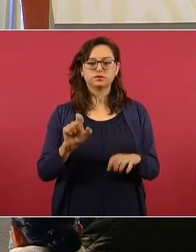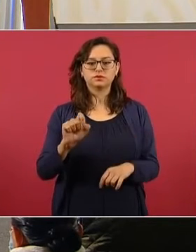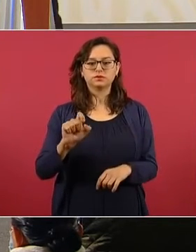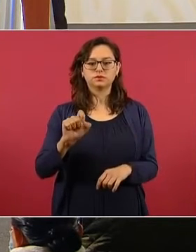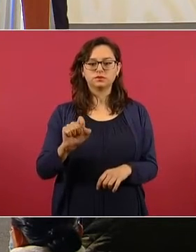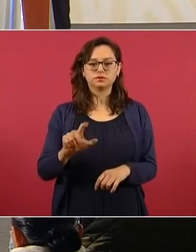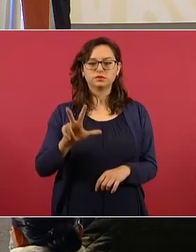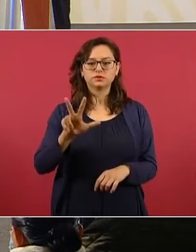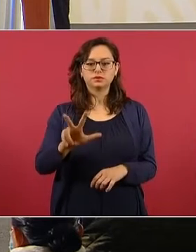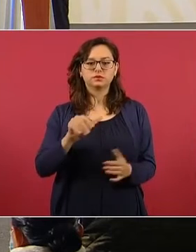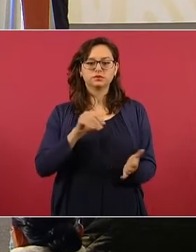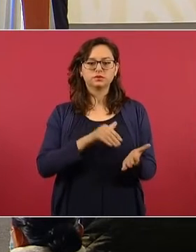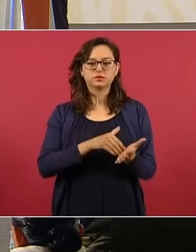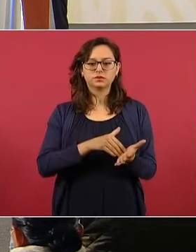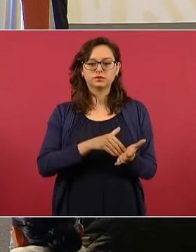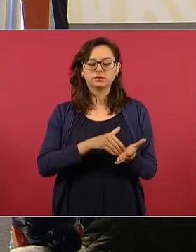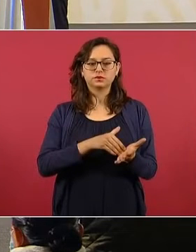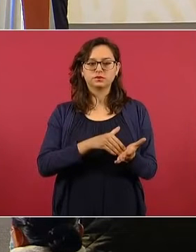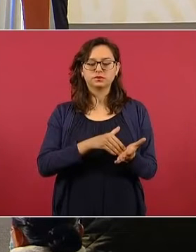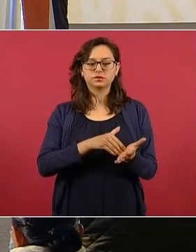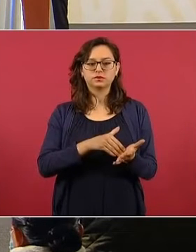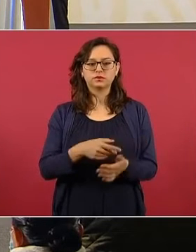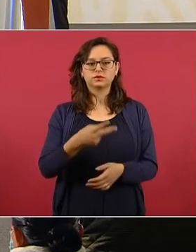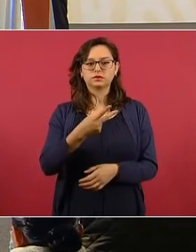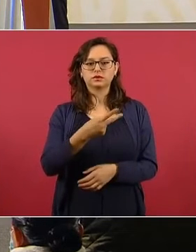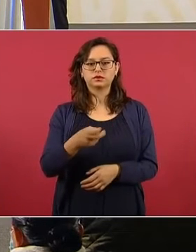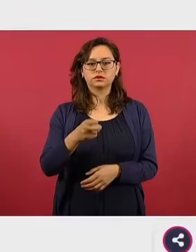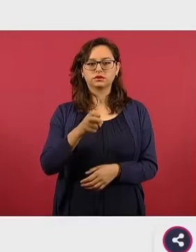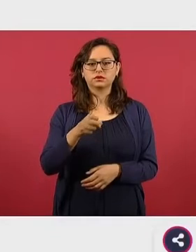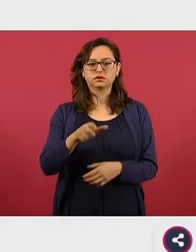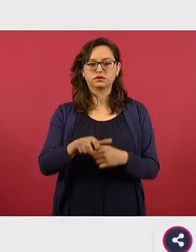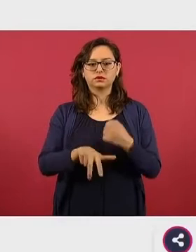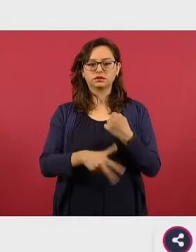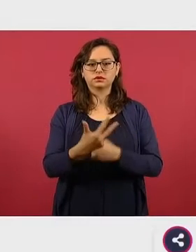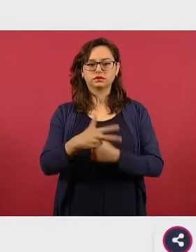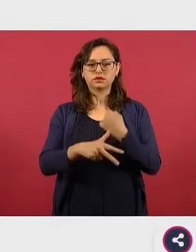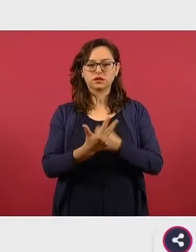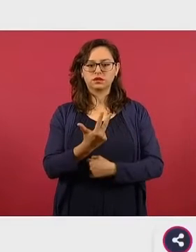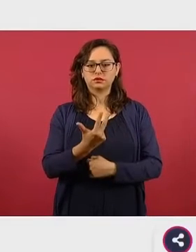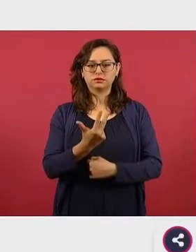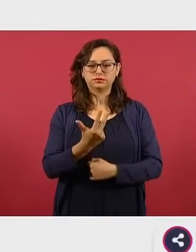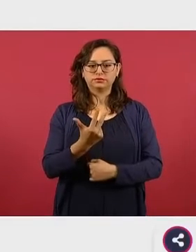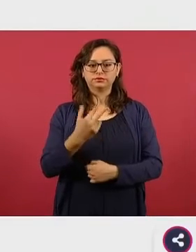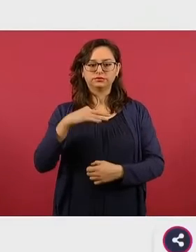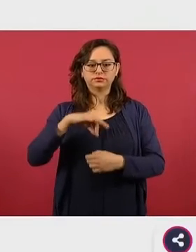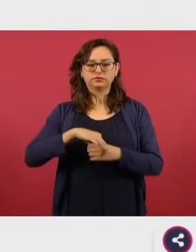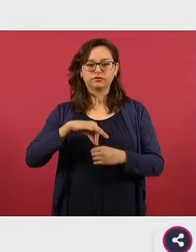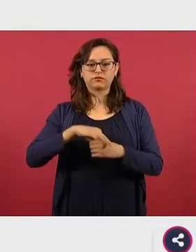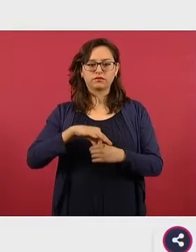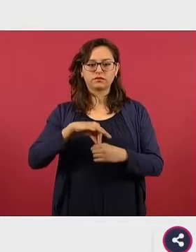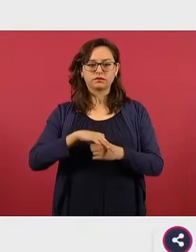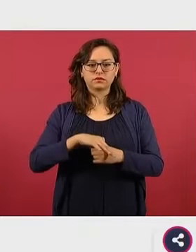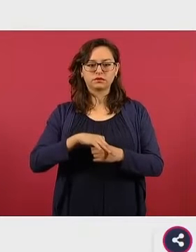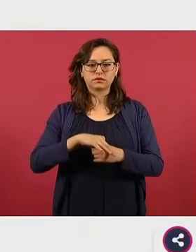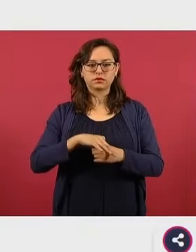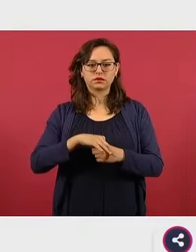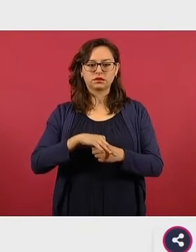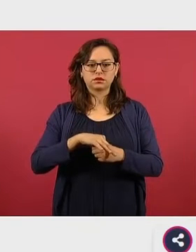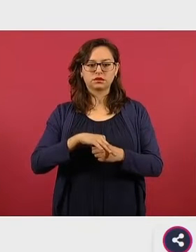213 para el candidato de la